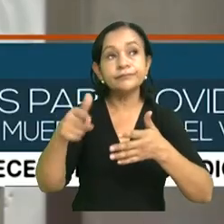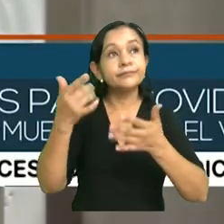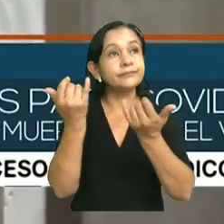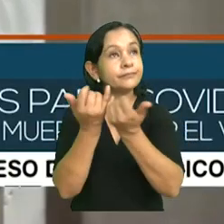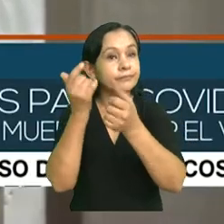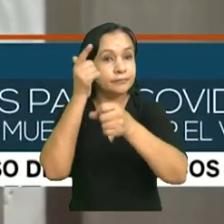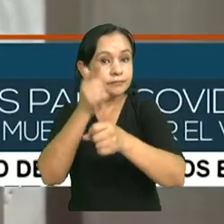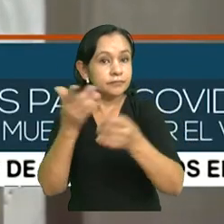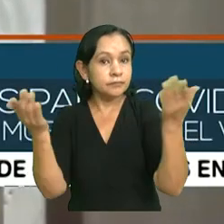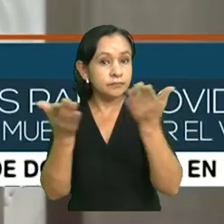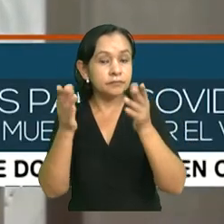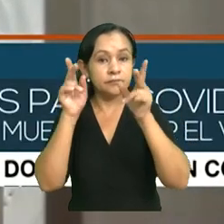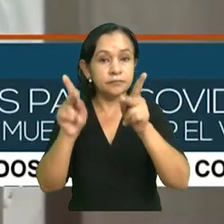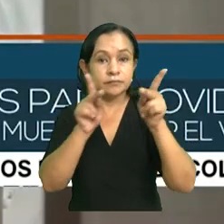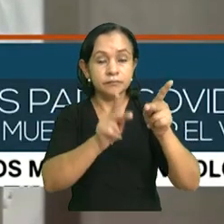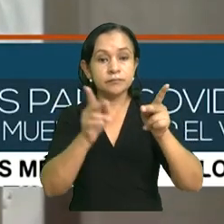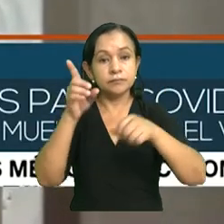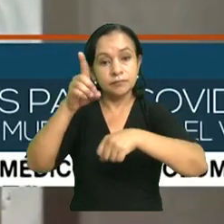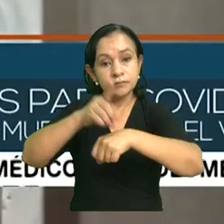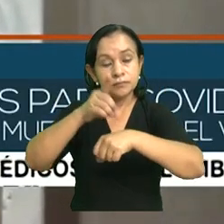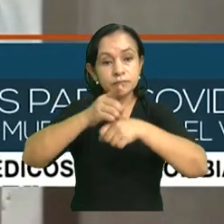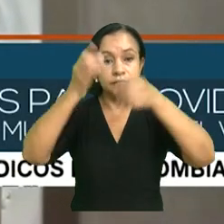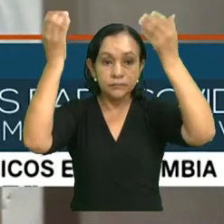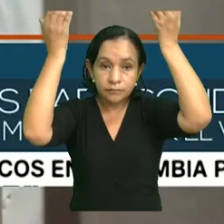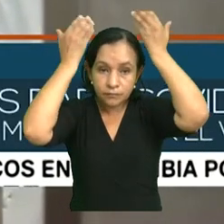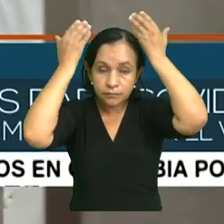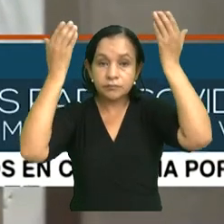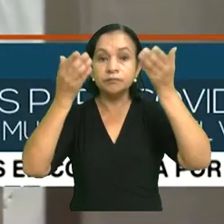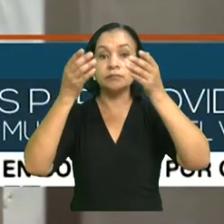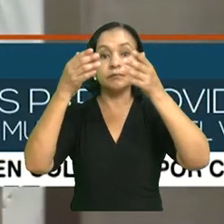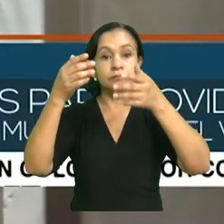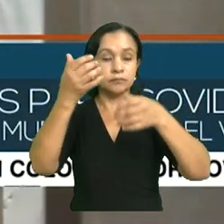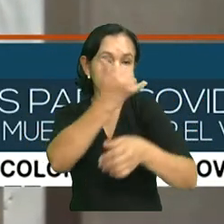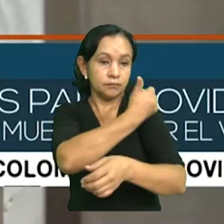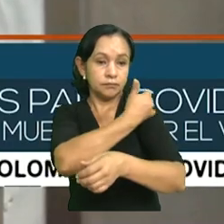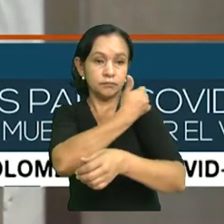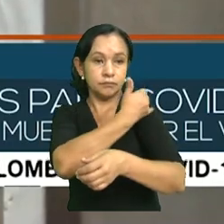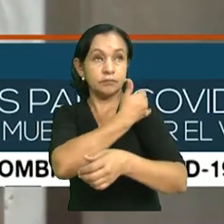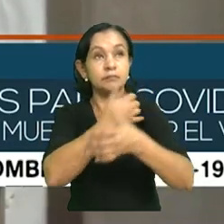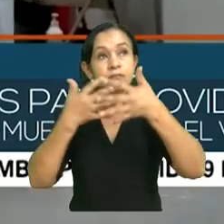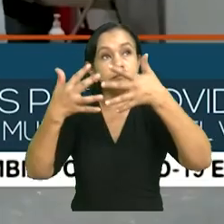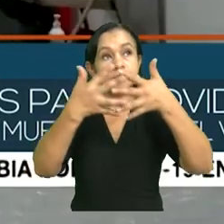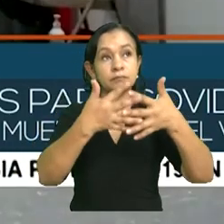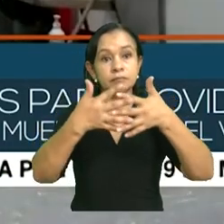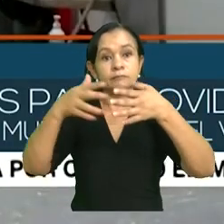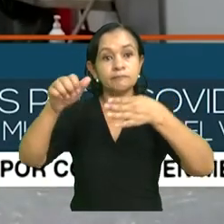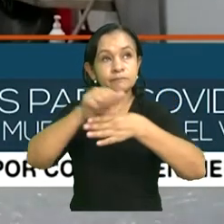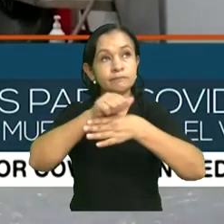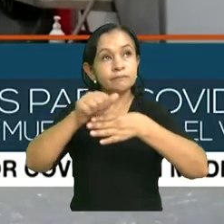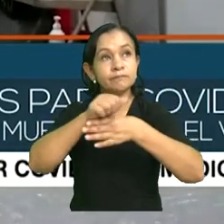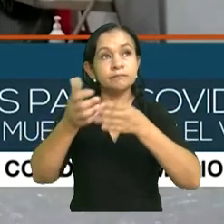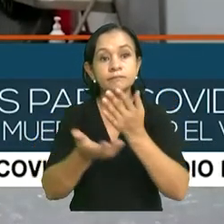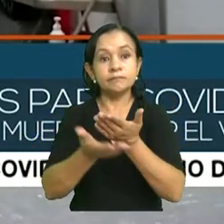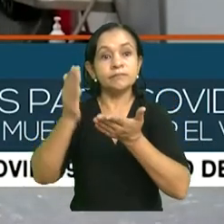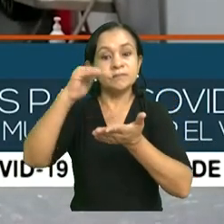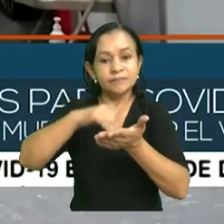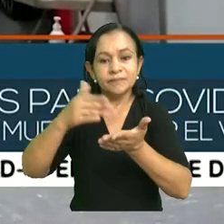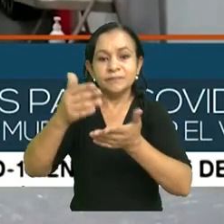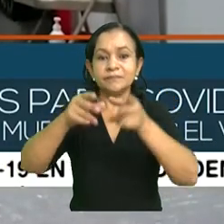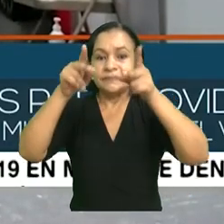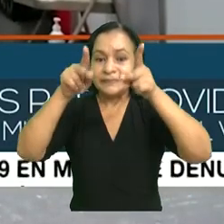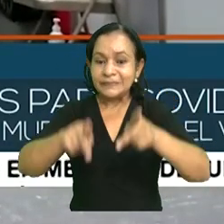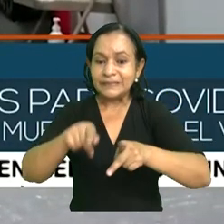audiovisual se observa que enfermeras y médicos del hospital Joseph Junkers en Nueva York realizaron ejercicios de reanimación en un paciente